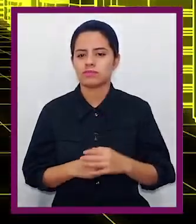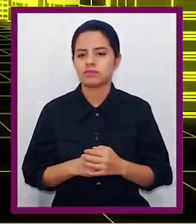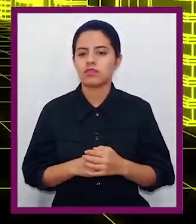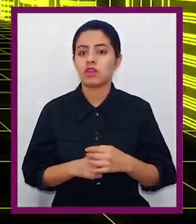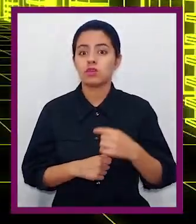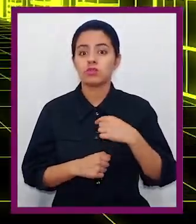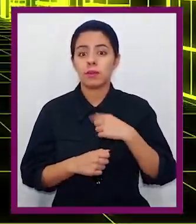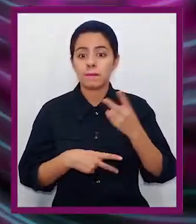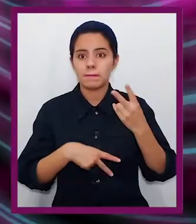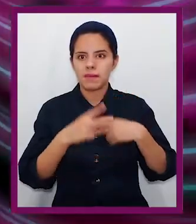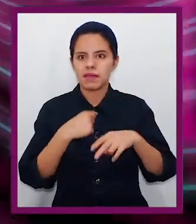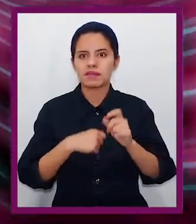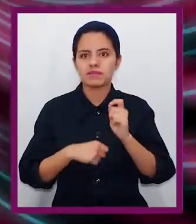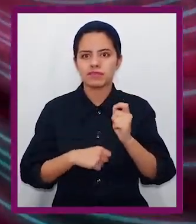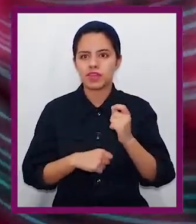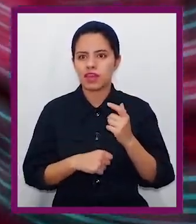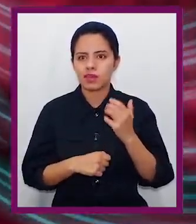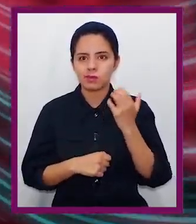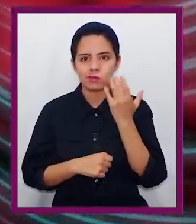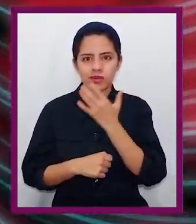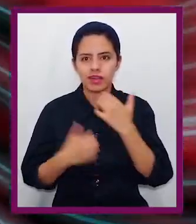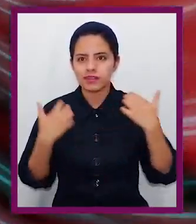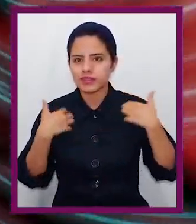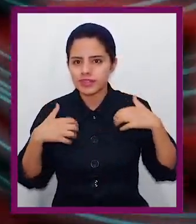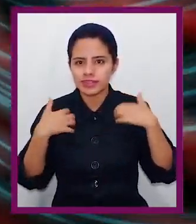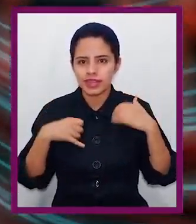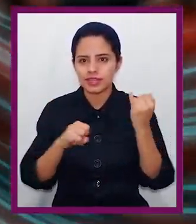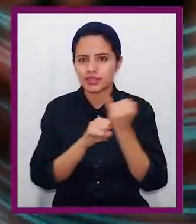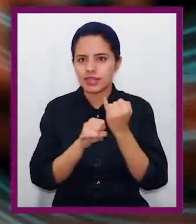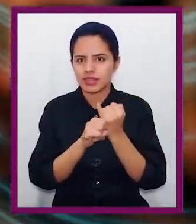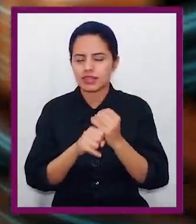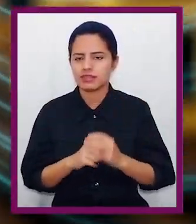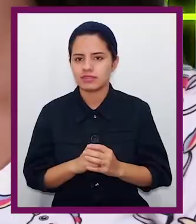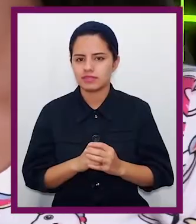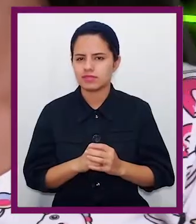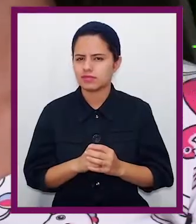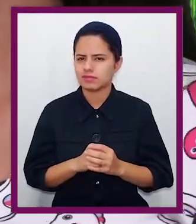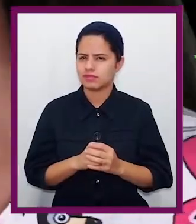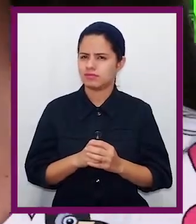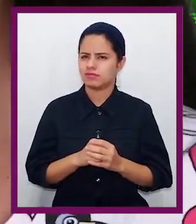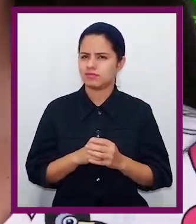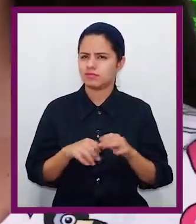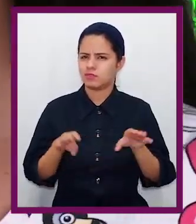y provengo de la dimensión digital. Pura candela.